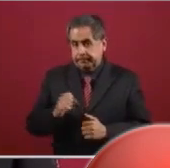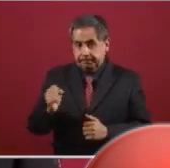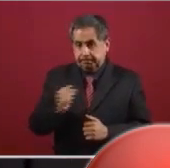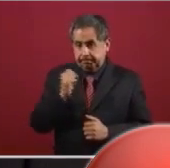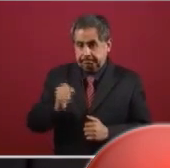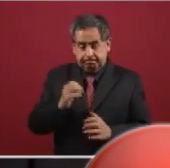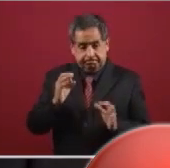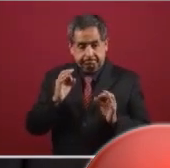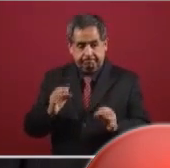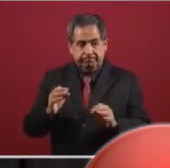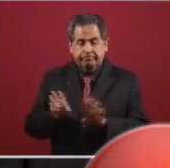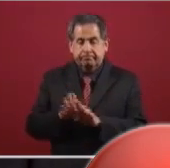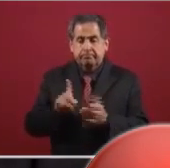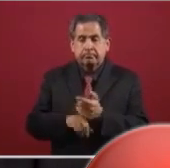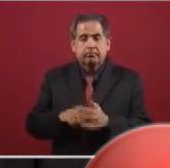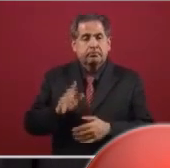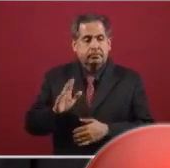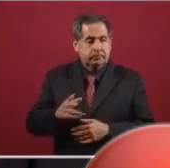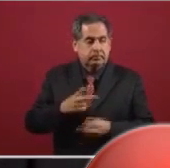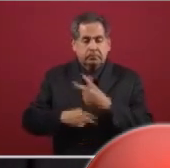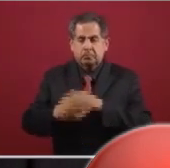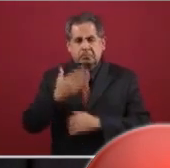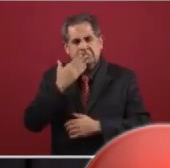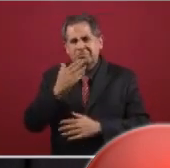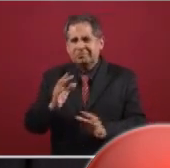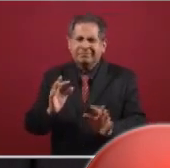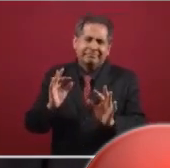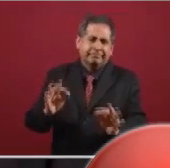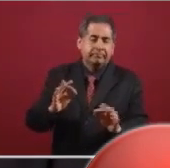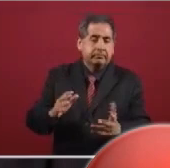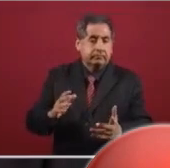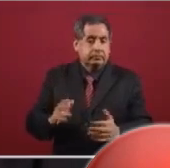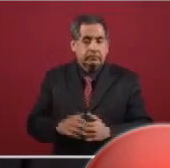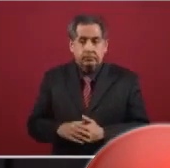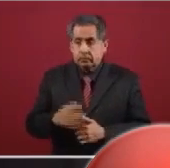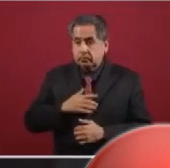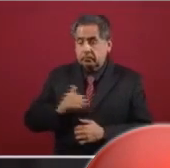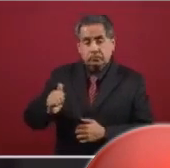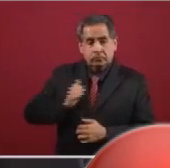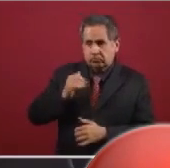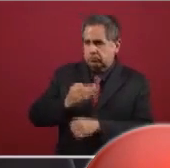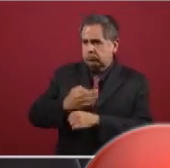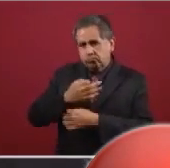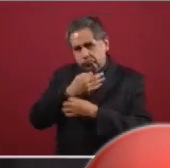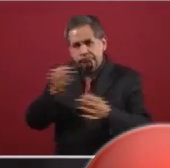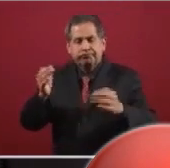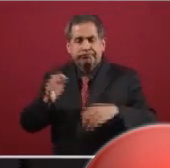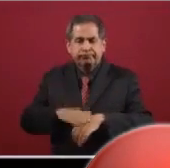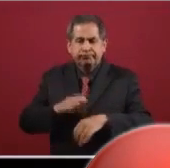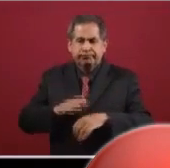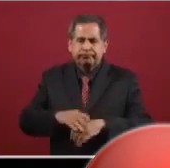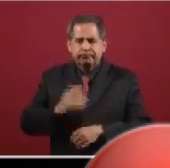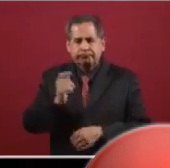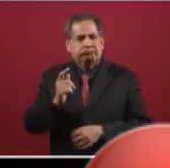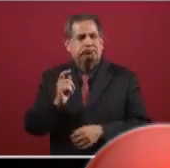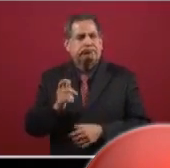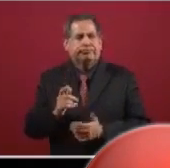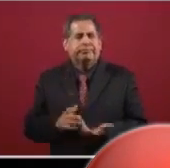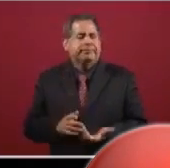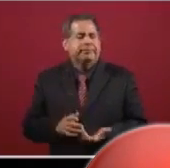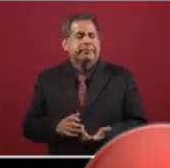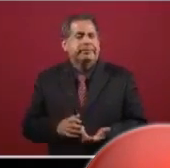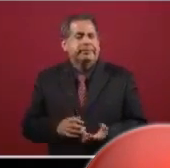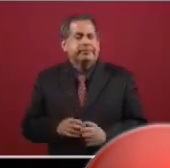Afortunadamente nos ha ido muy bien. Yo quiero aprovechar para hacerle un